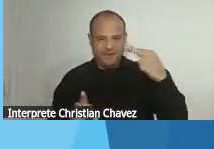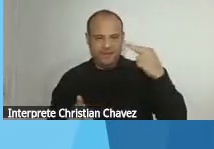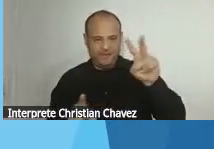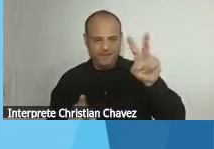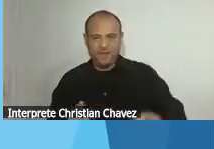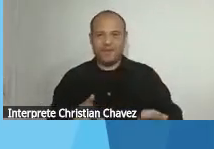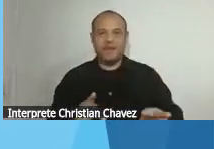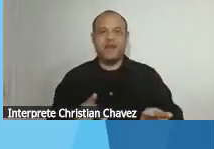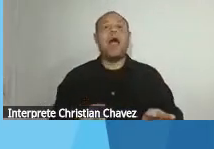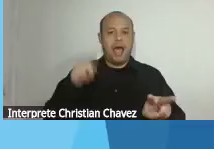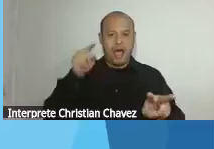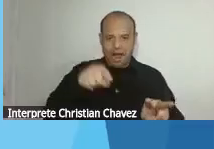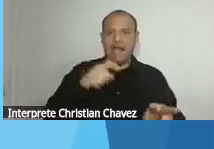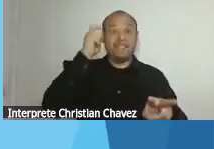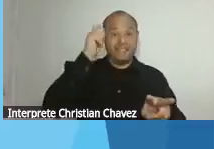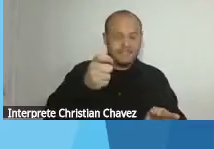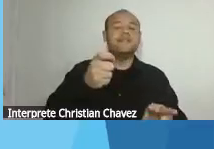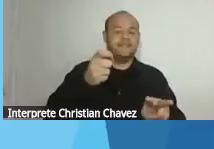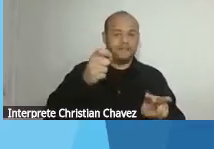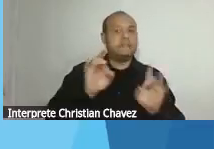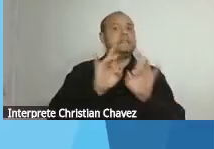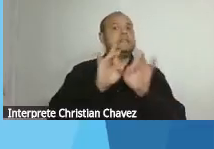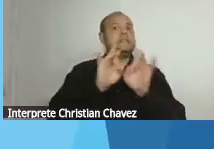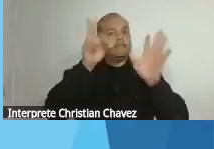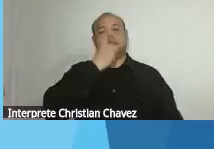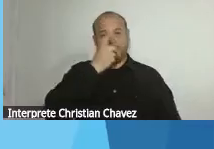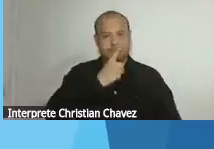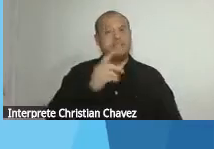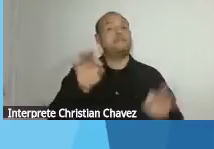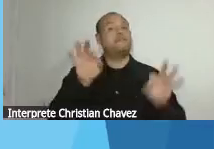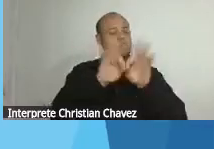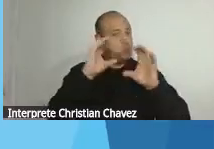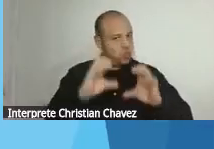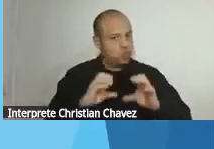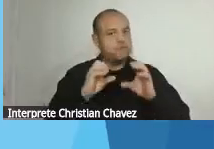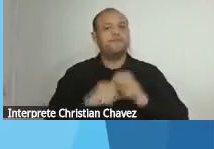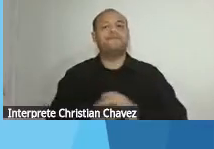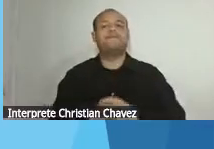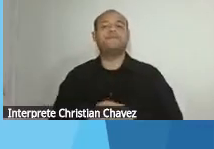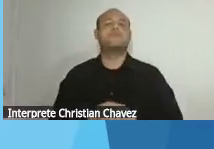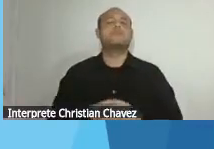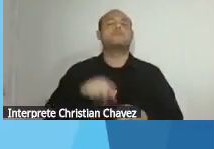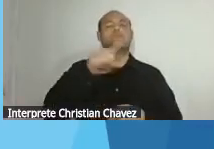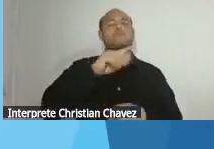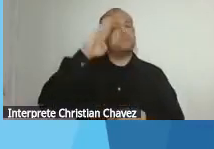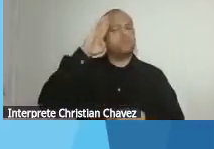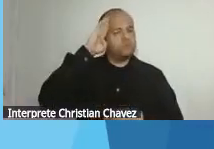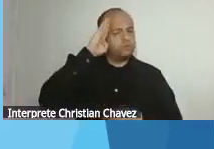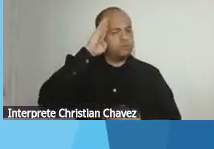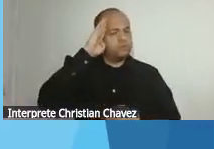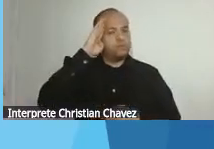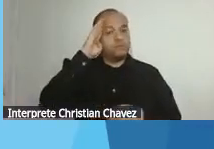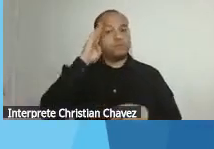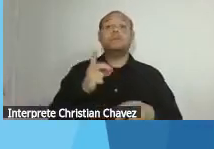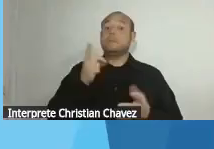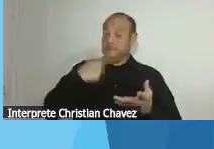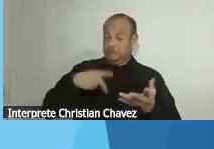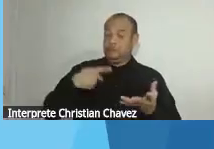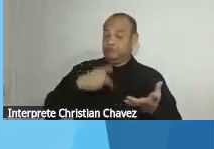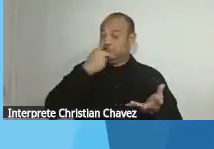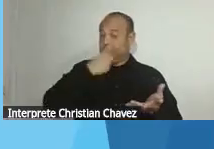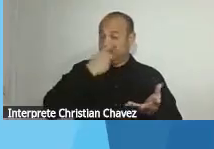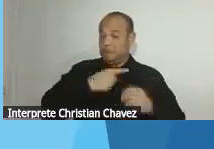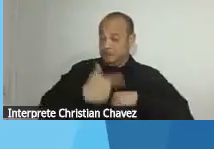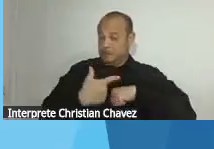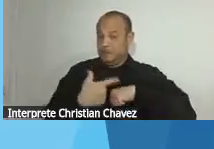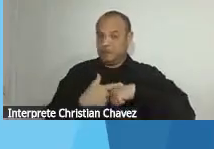Muy bien. Entonces, ¿de qué forma tiene que comer una persona pues, que padece diabetes? O